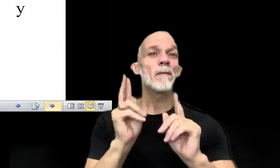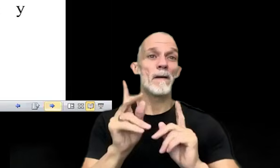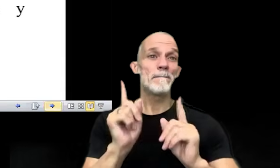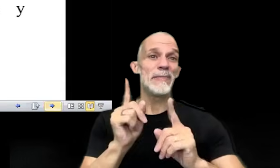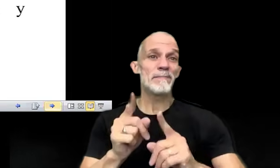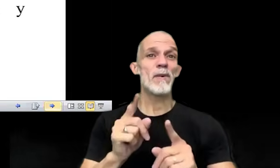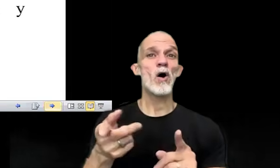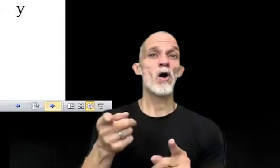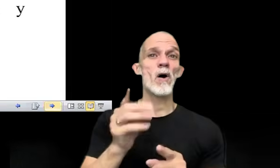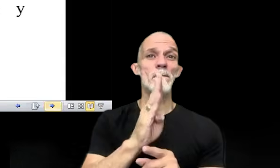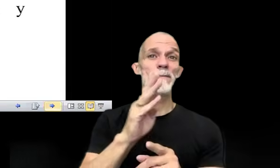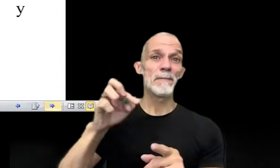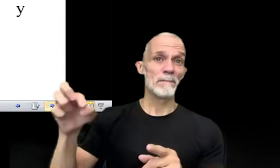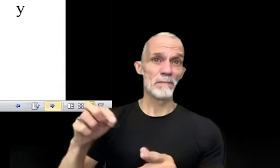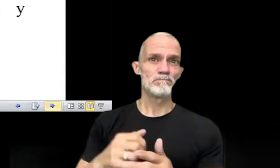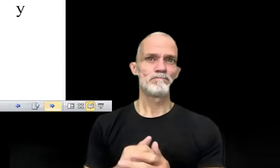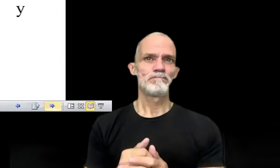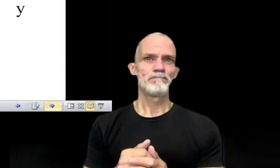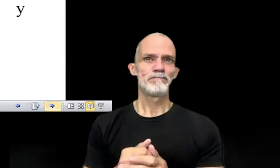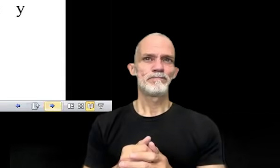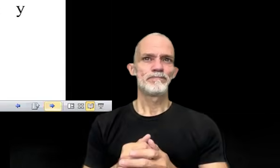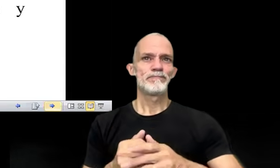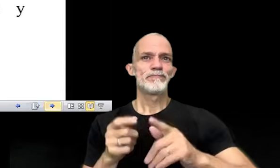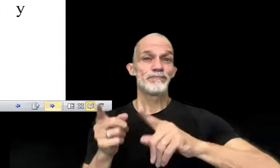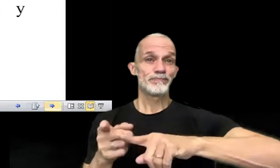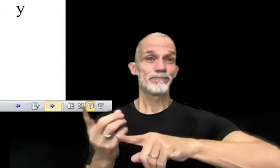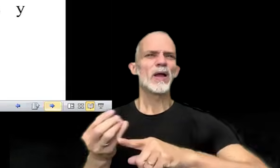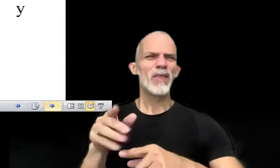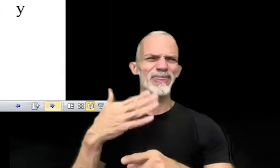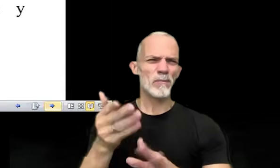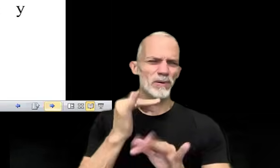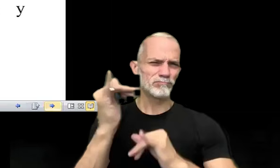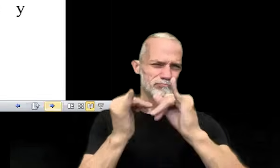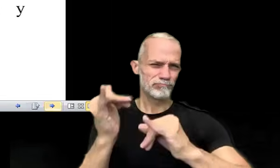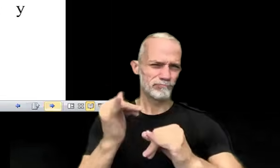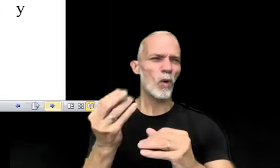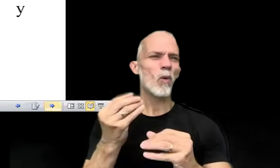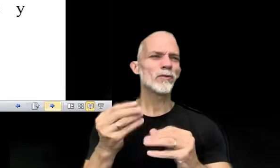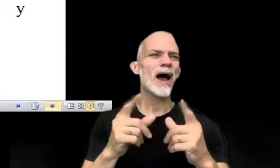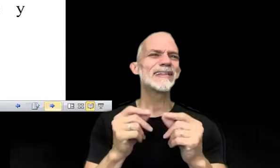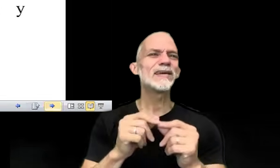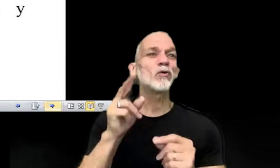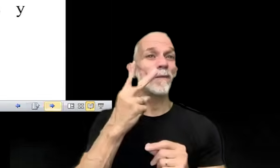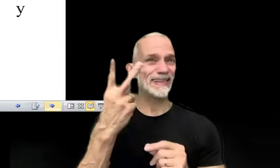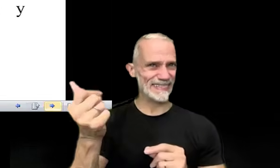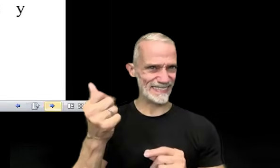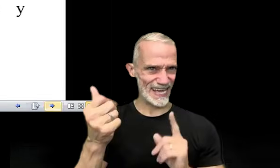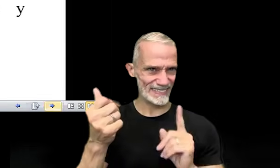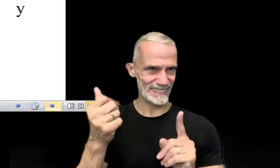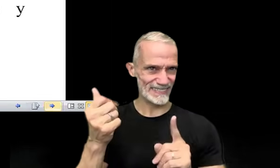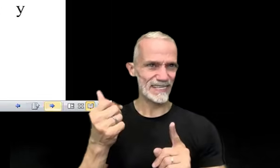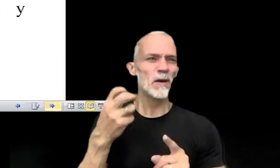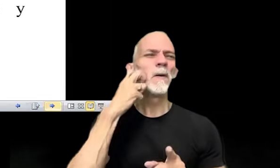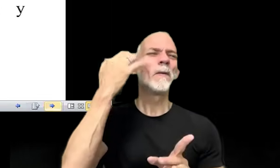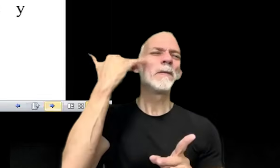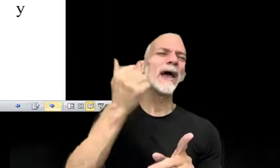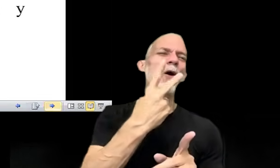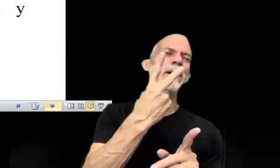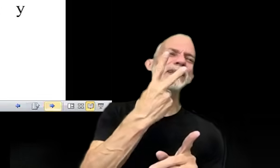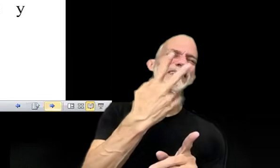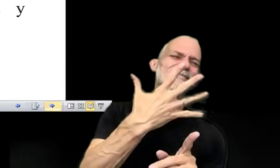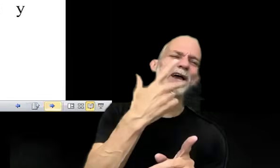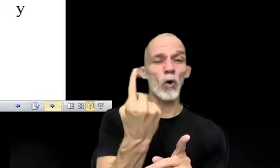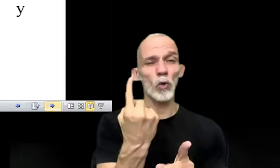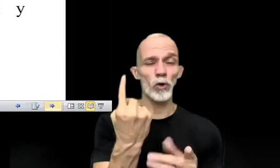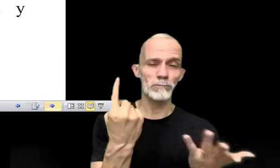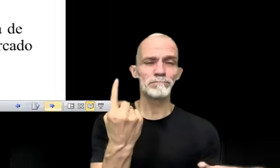BPP. Después vamos a hacer una pequeña mención cuando llegue, ¿sí? Lo que es el artículo 26, viejo 25.1,